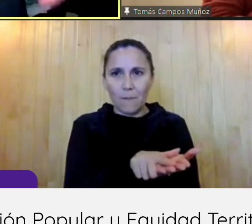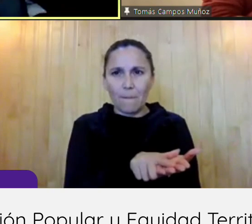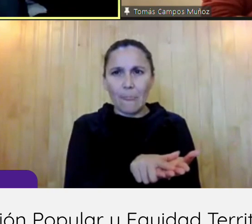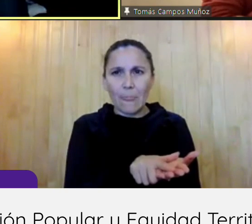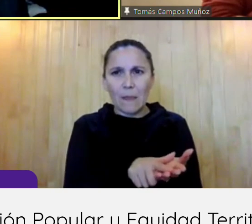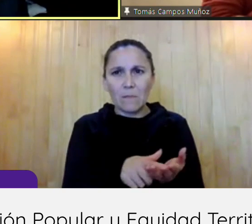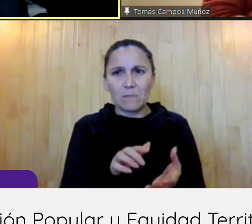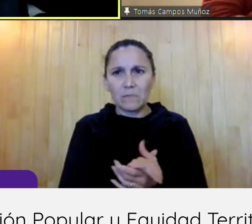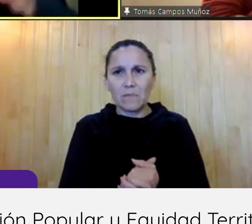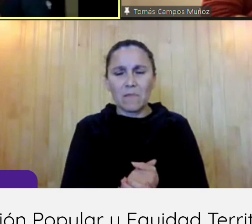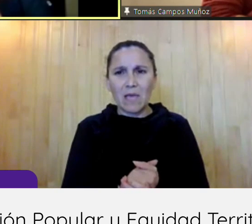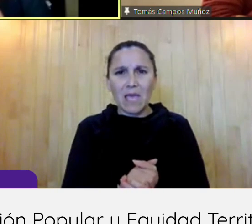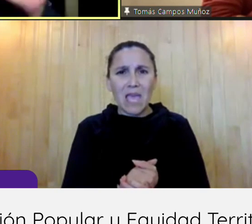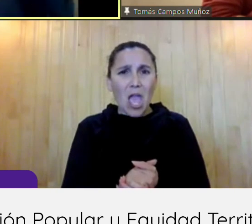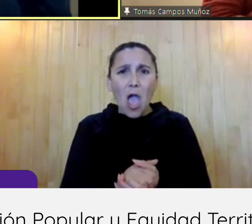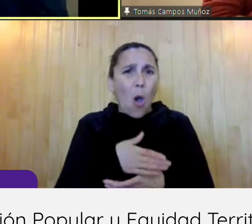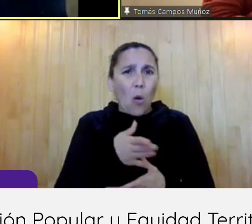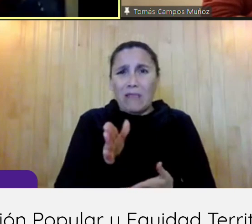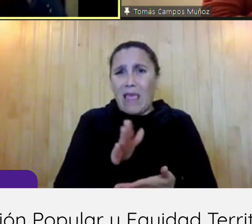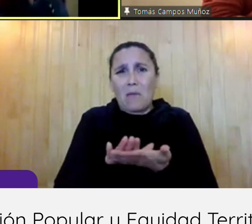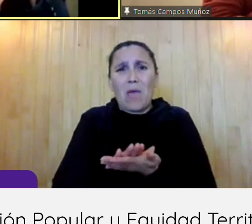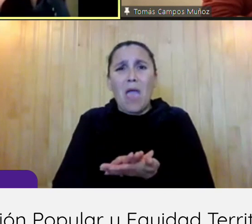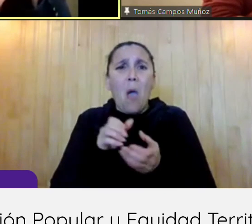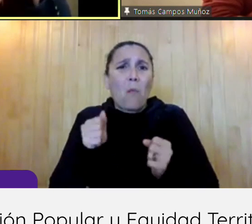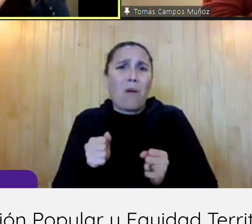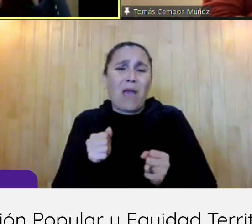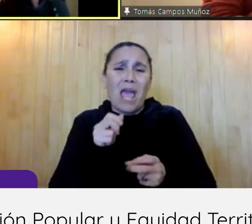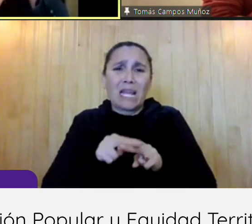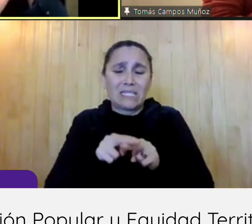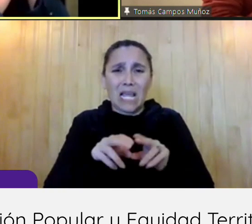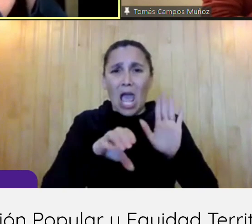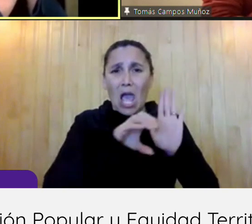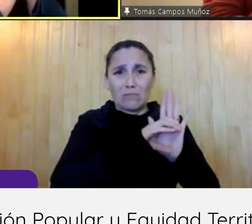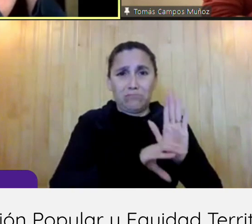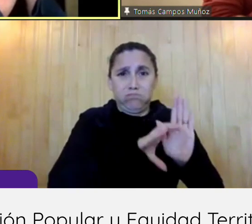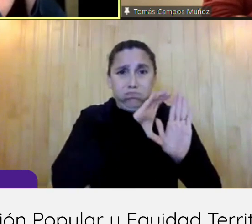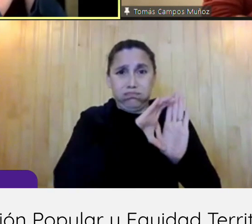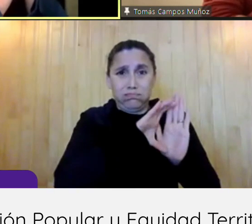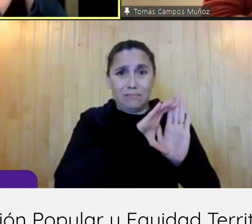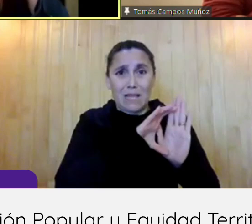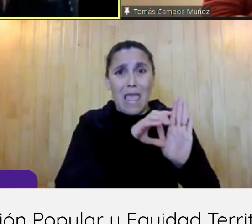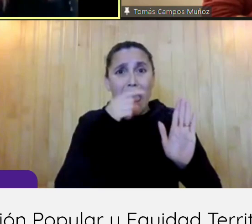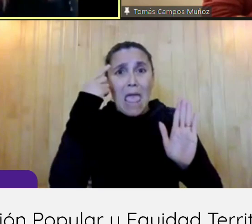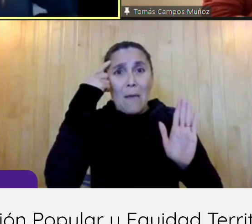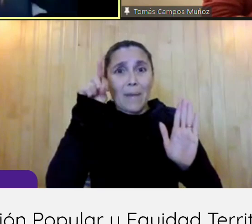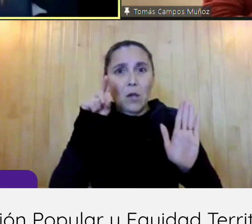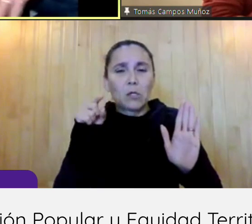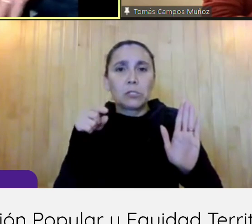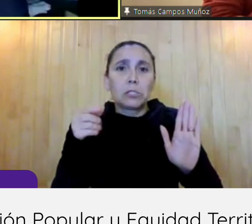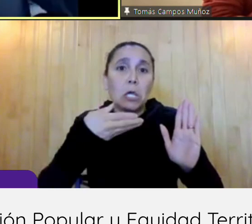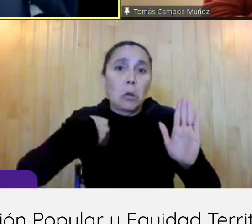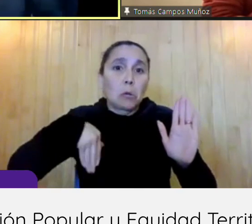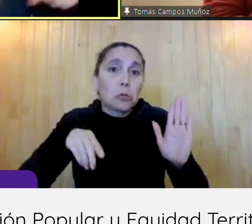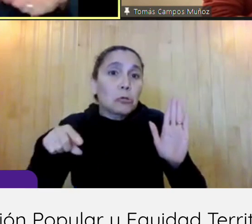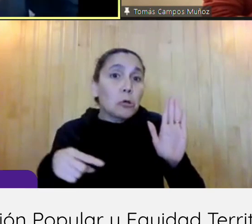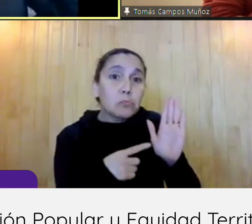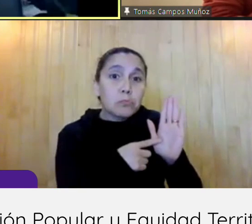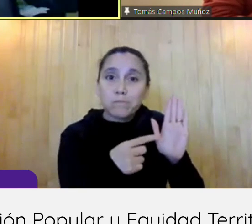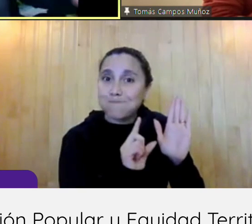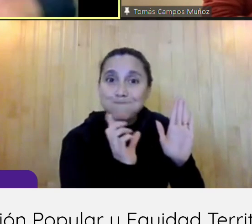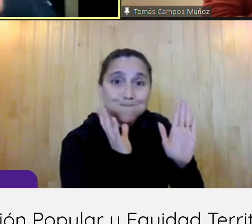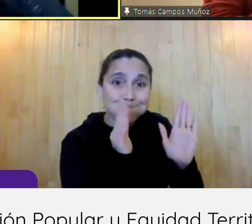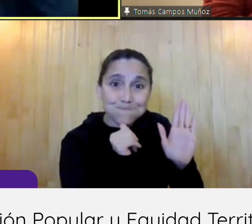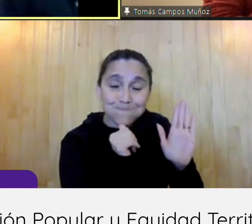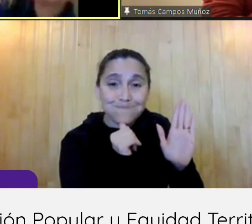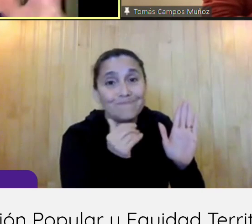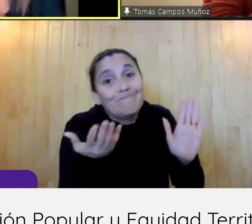una constitución así de guatona, pero si está escrito, nosotros lo vamos a poder usar. No vamos a poder no estar haciendo